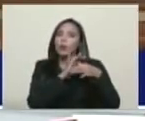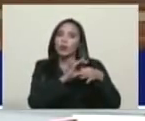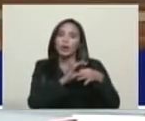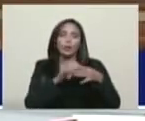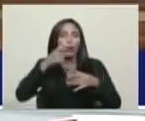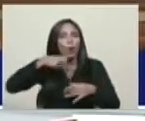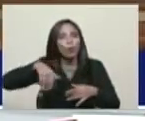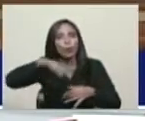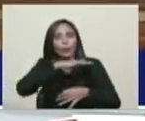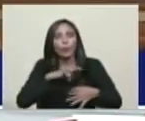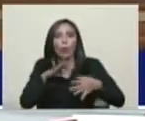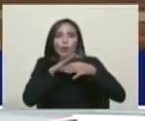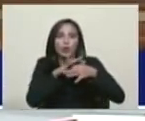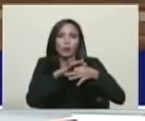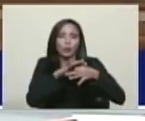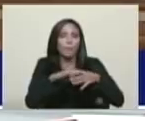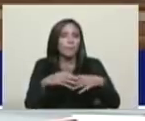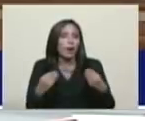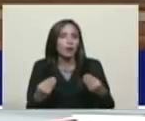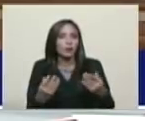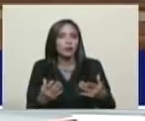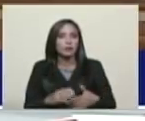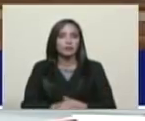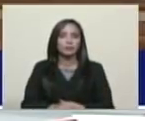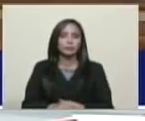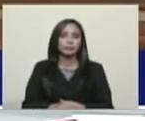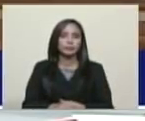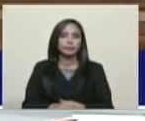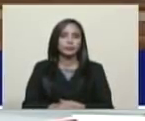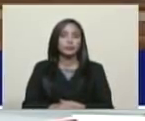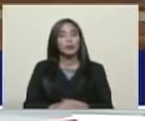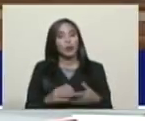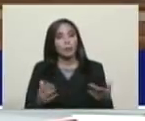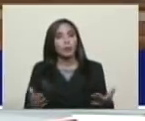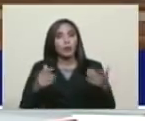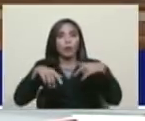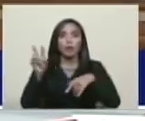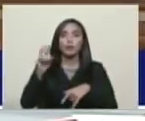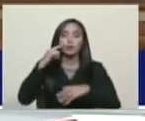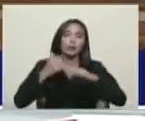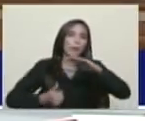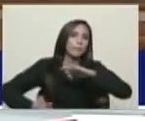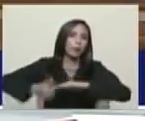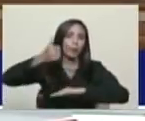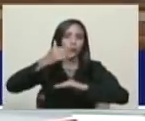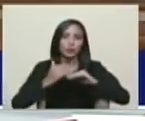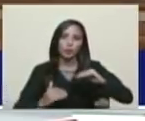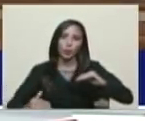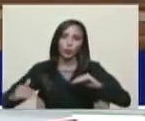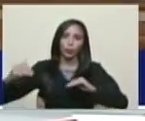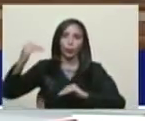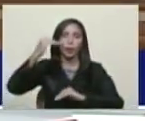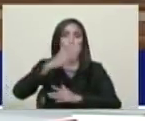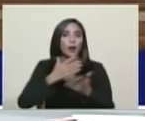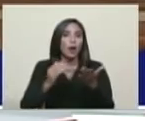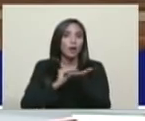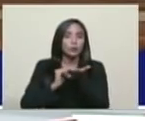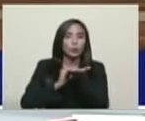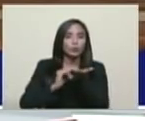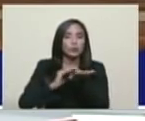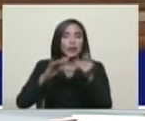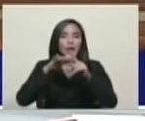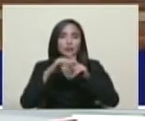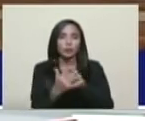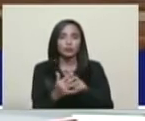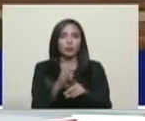todo el que pueda ser unido para construir la Venezuela potencia, para satisfacer las necesidades de nuestro pueblo.